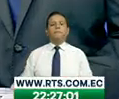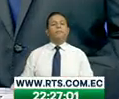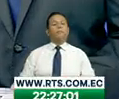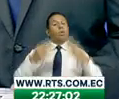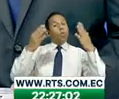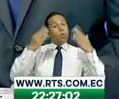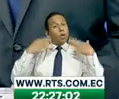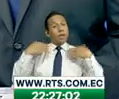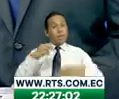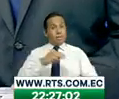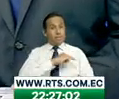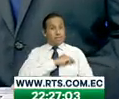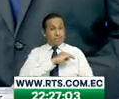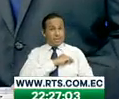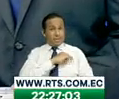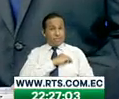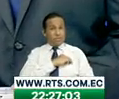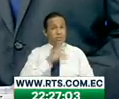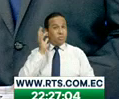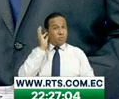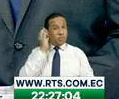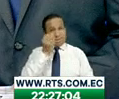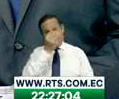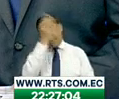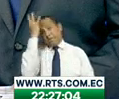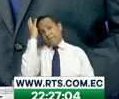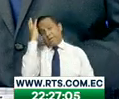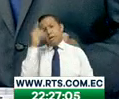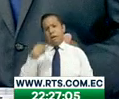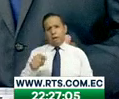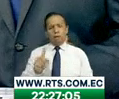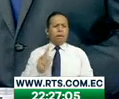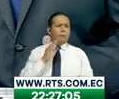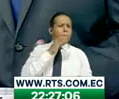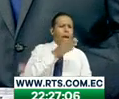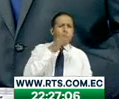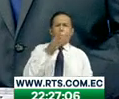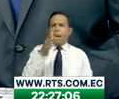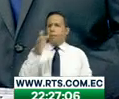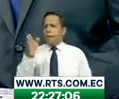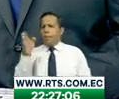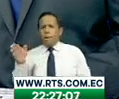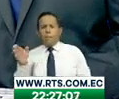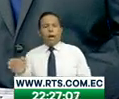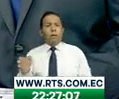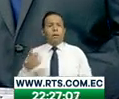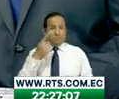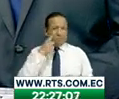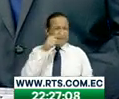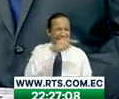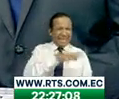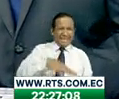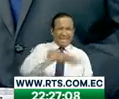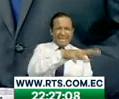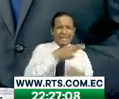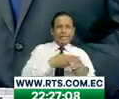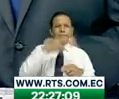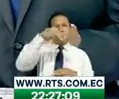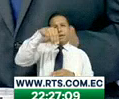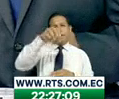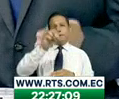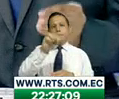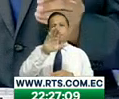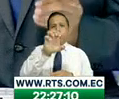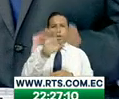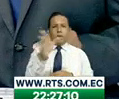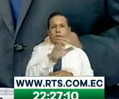Guayaquil, Cintia Viteri, realizó varios recorridos en el puerto principal. En uno de ellos visitó Monte Sinaí para entregar kits alimentos. Además,